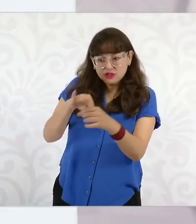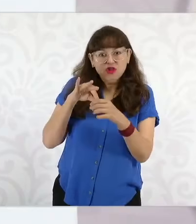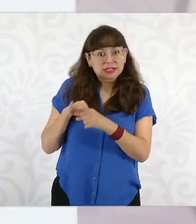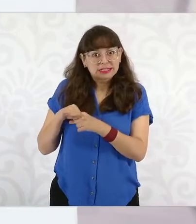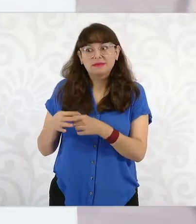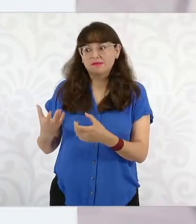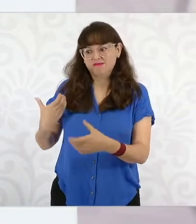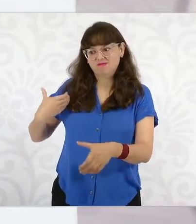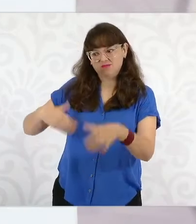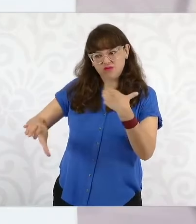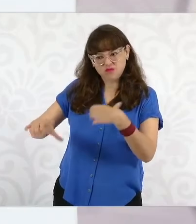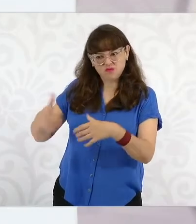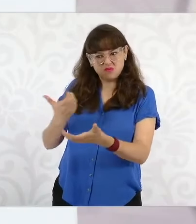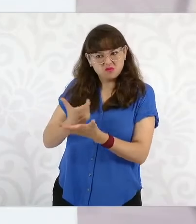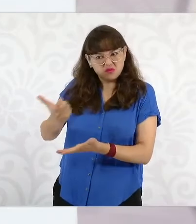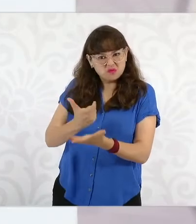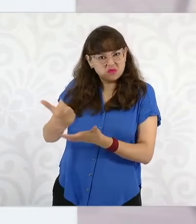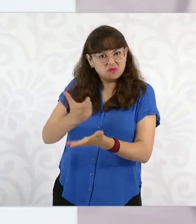y que cada vez se presenta más.